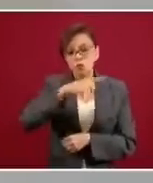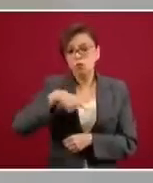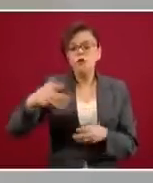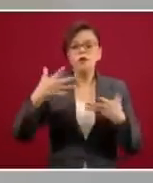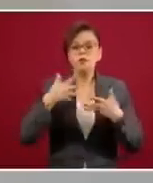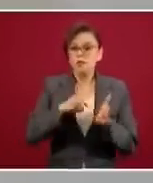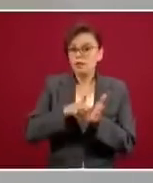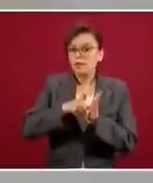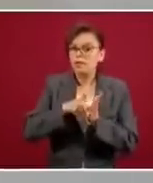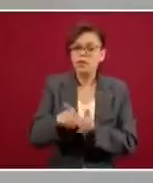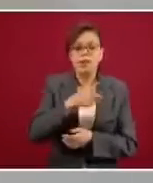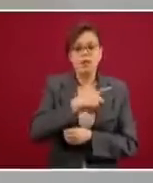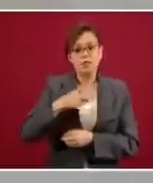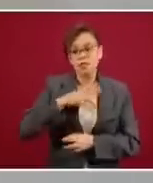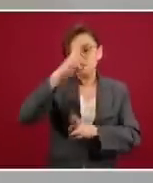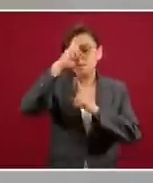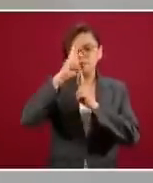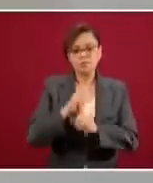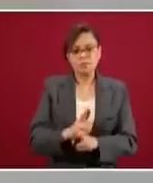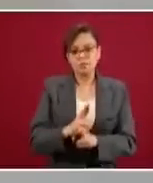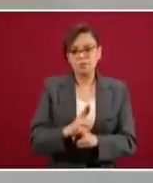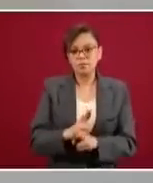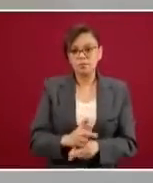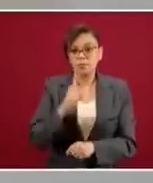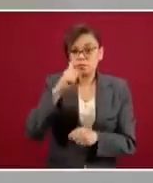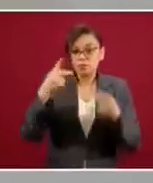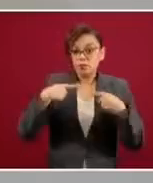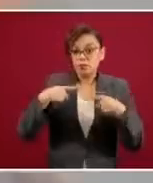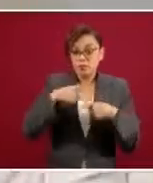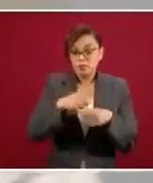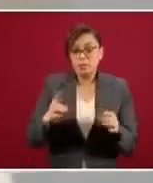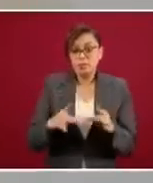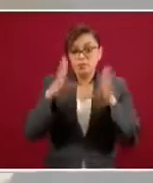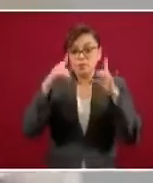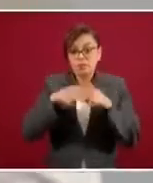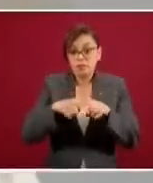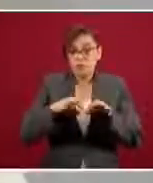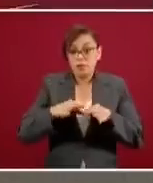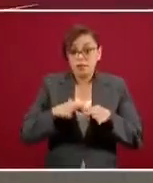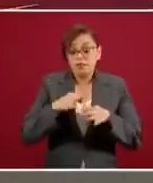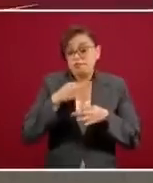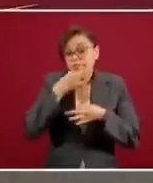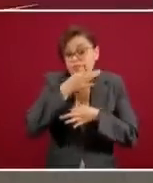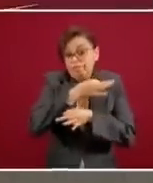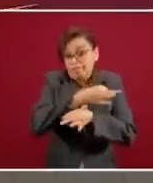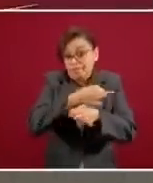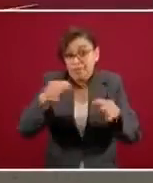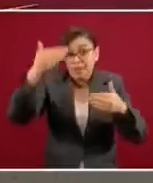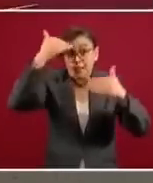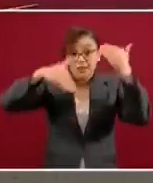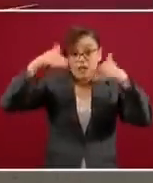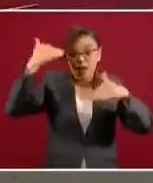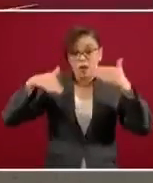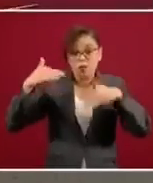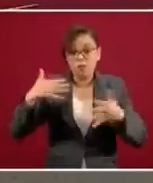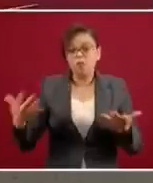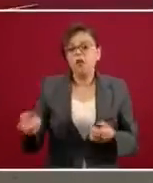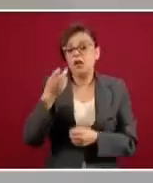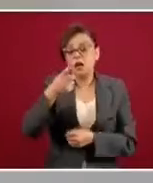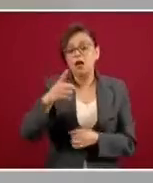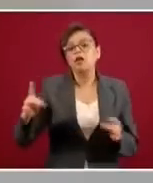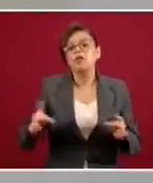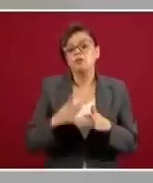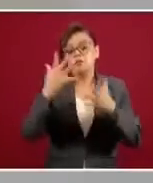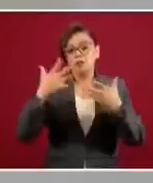se vuelve noticia la vivencia de una persona, no perdamos de vista que se afecta a todo su entorno y entonces su familia, sus vecinos,